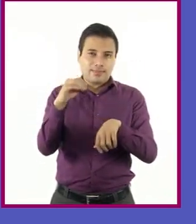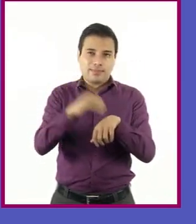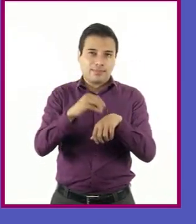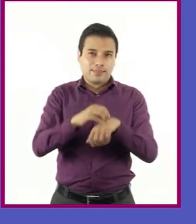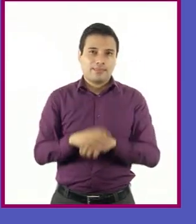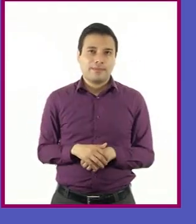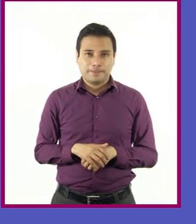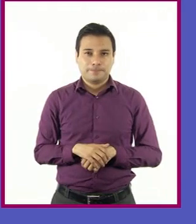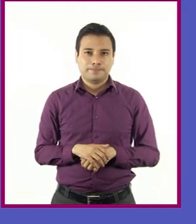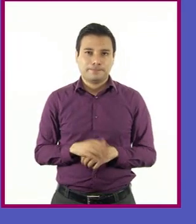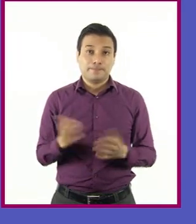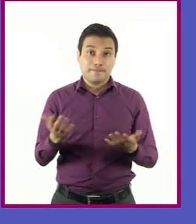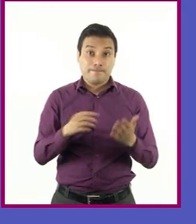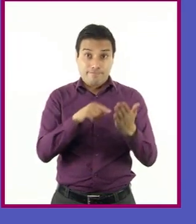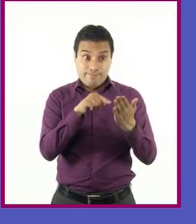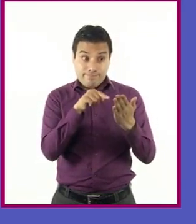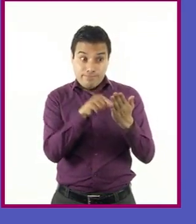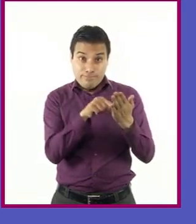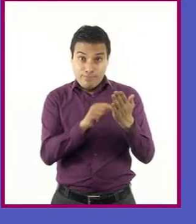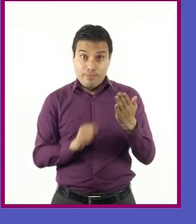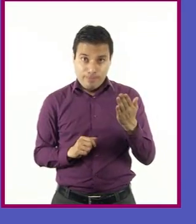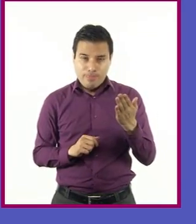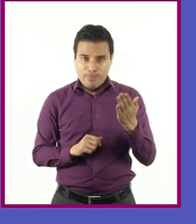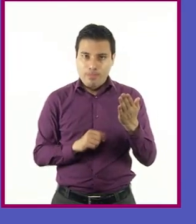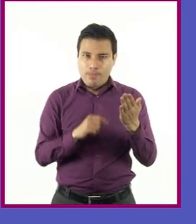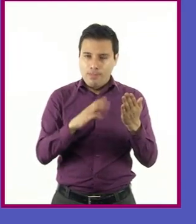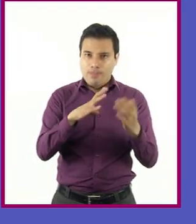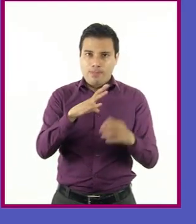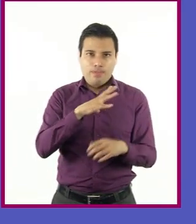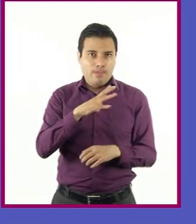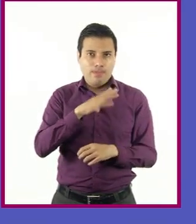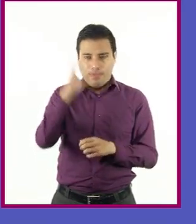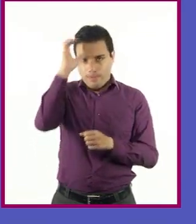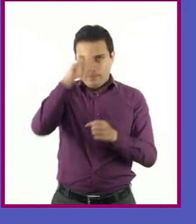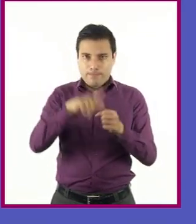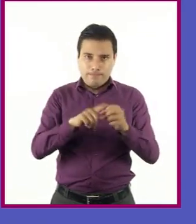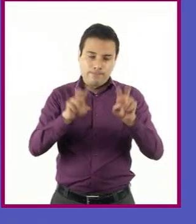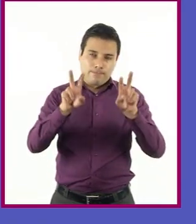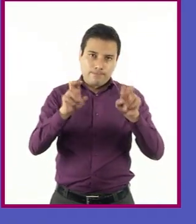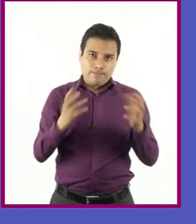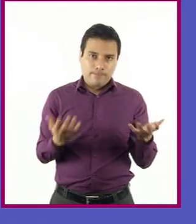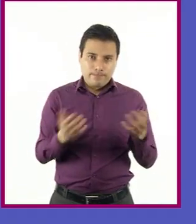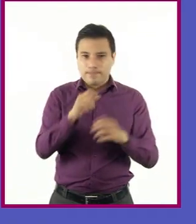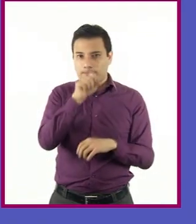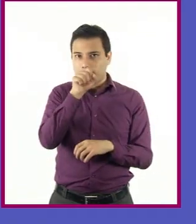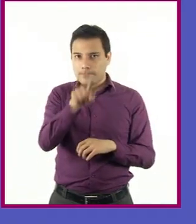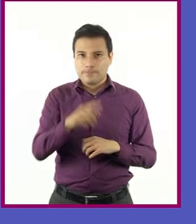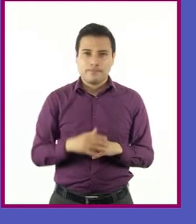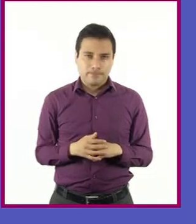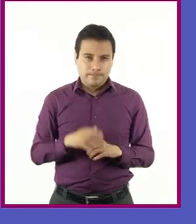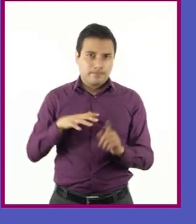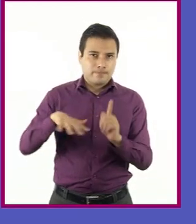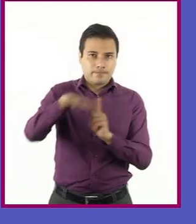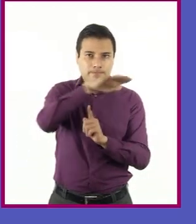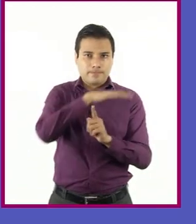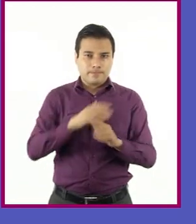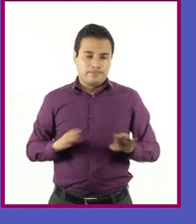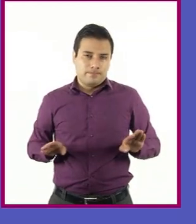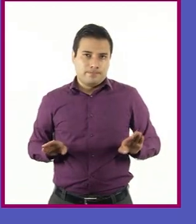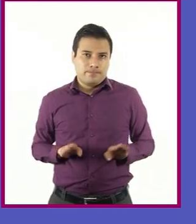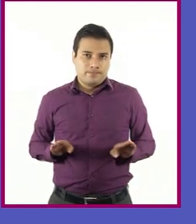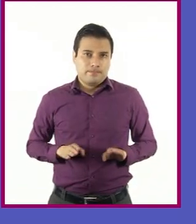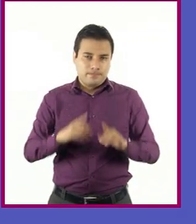de estudios culturales porque representan y transmiten rasgos de identidad y hábitos de consumo en distintas épocas,